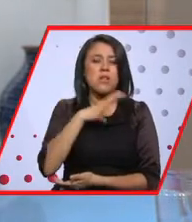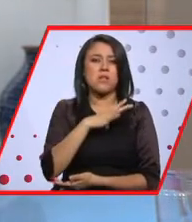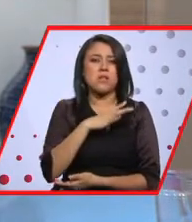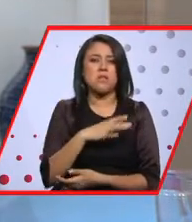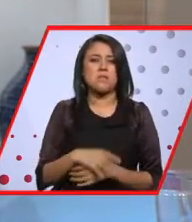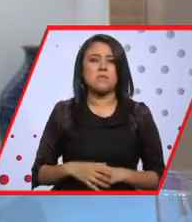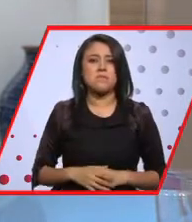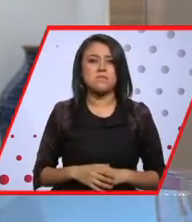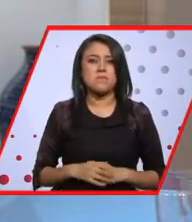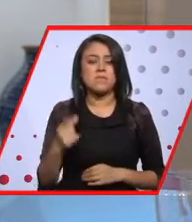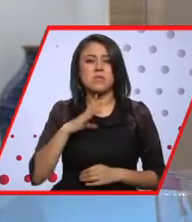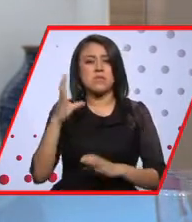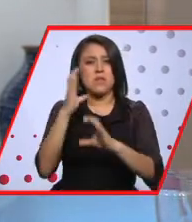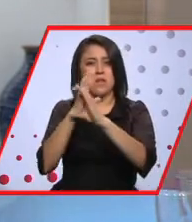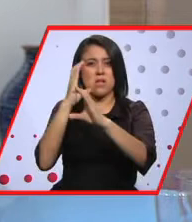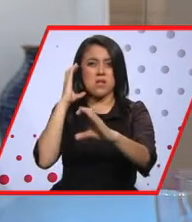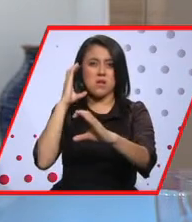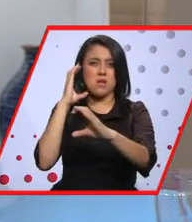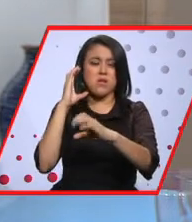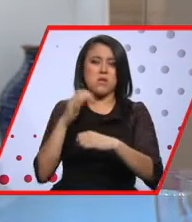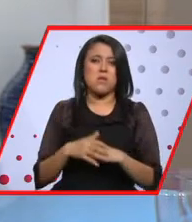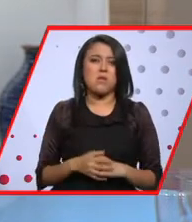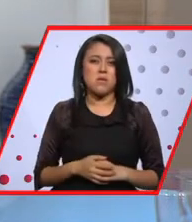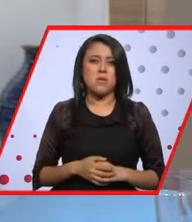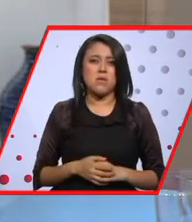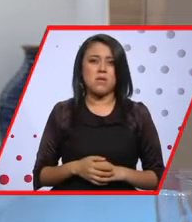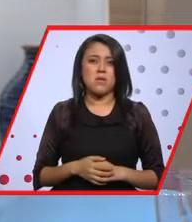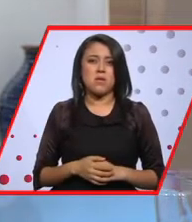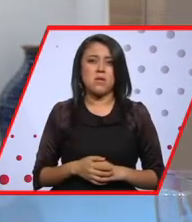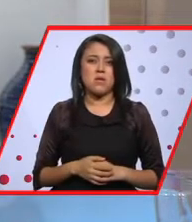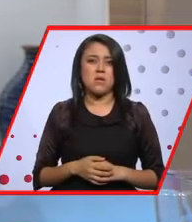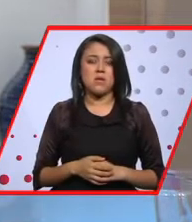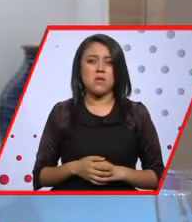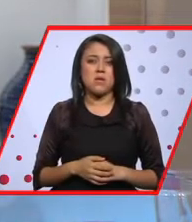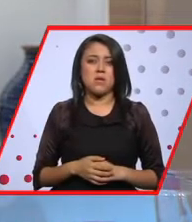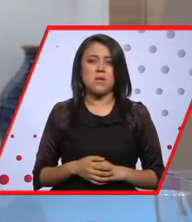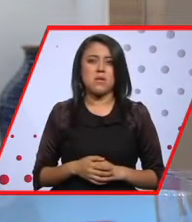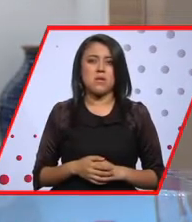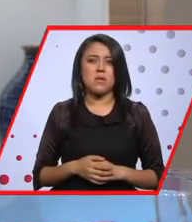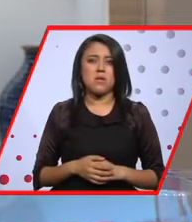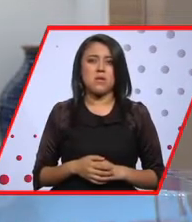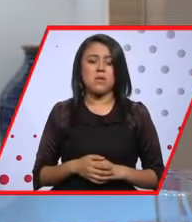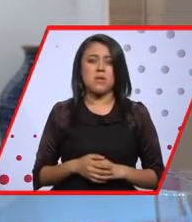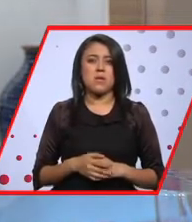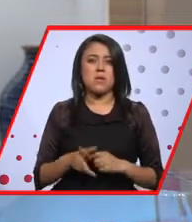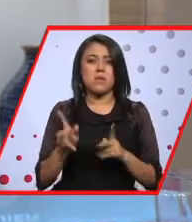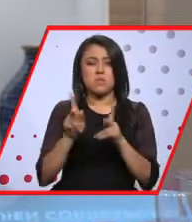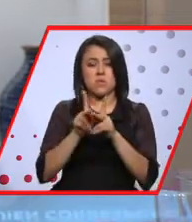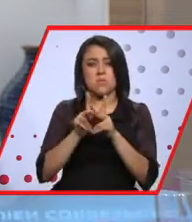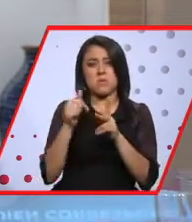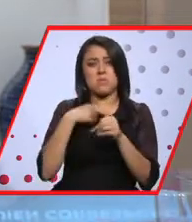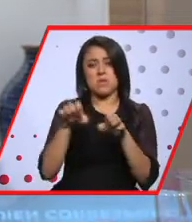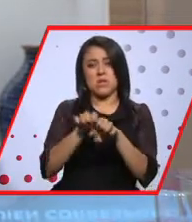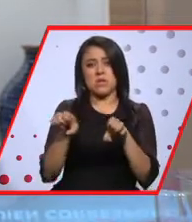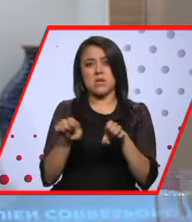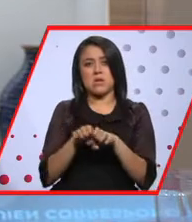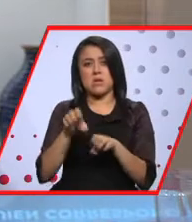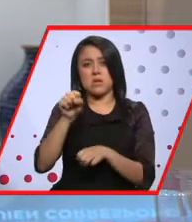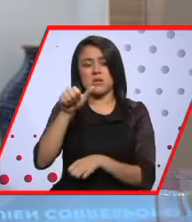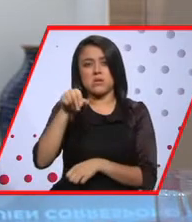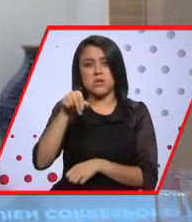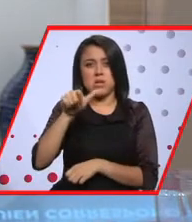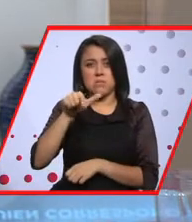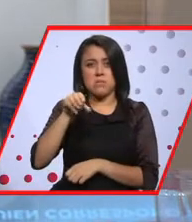en el autobús viajaba una prima de uno de los del equipo a quien corresponda, Salma